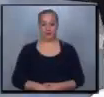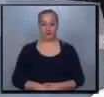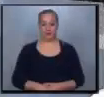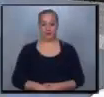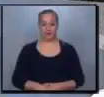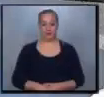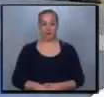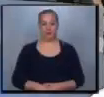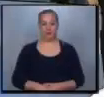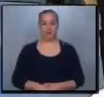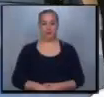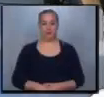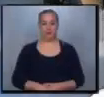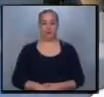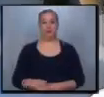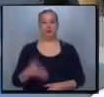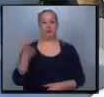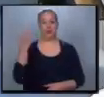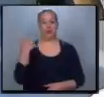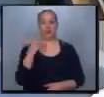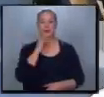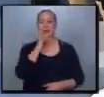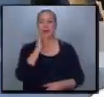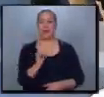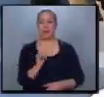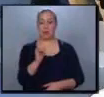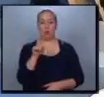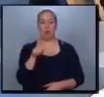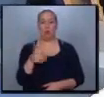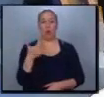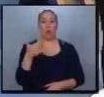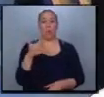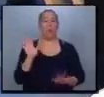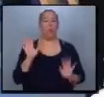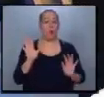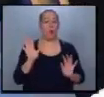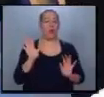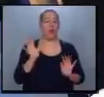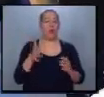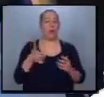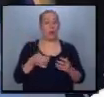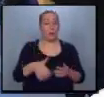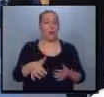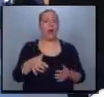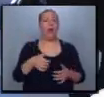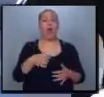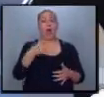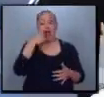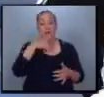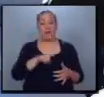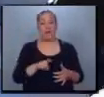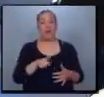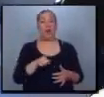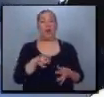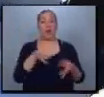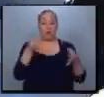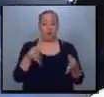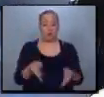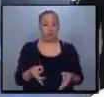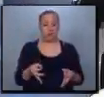mañana. Y habíamos dicho en su momento que esto podía llegar a pasar, pero finalmente en la realidad se